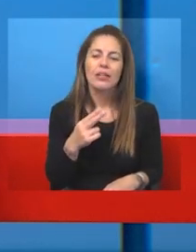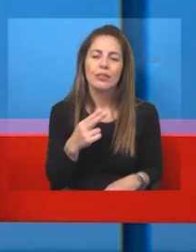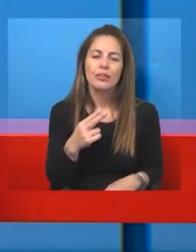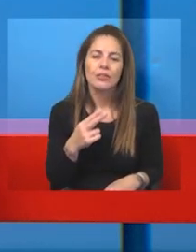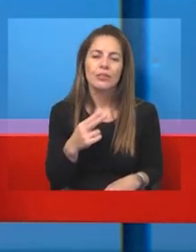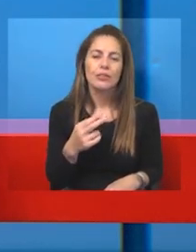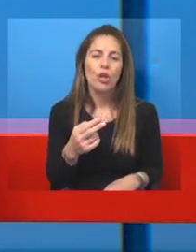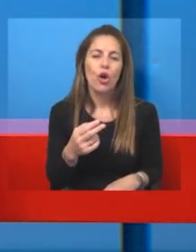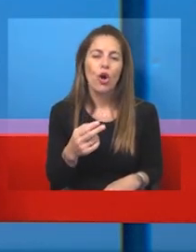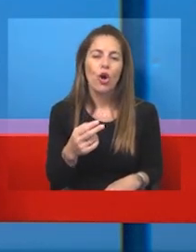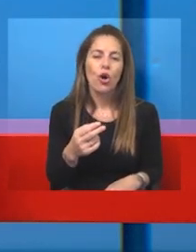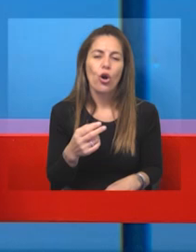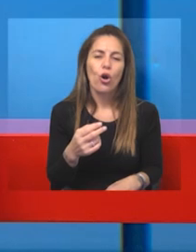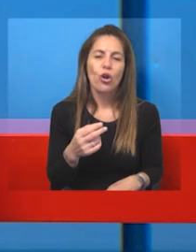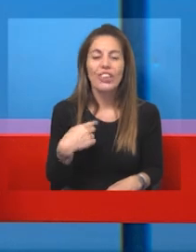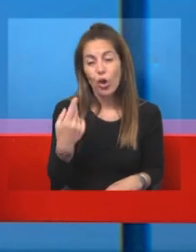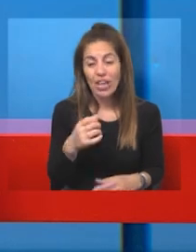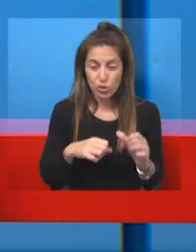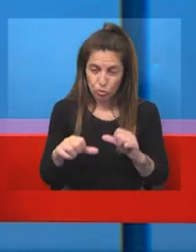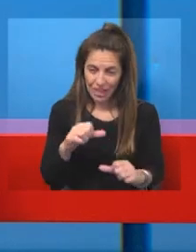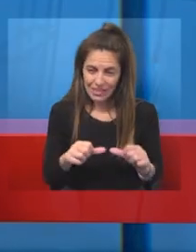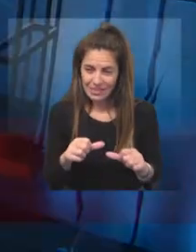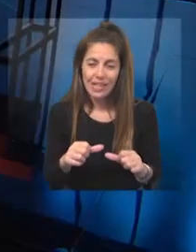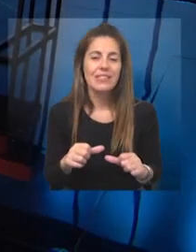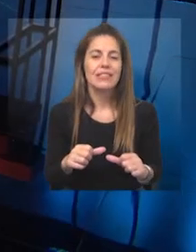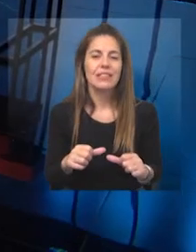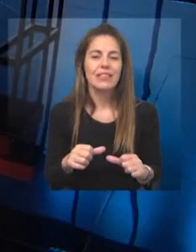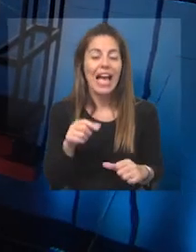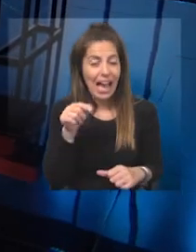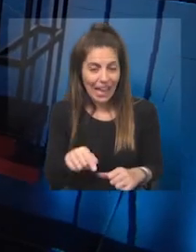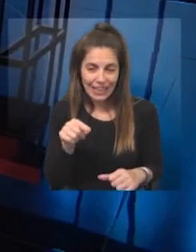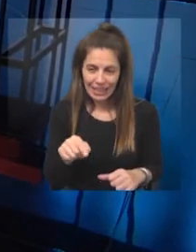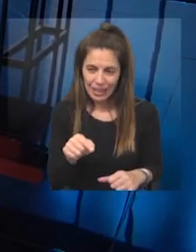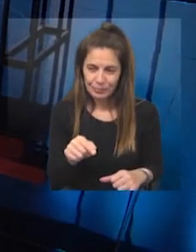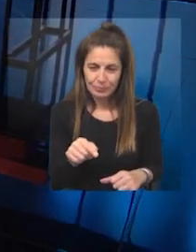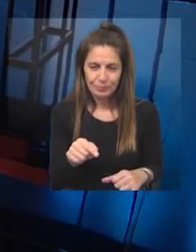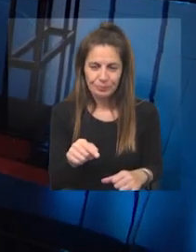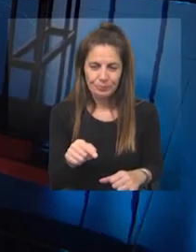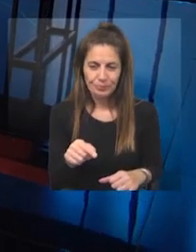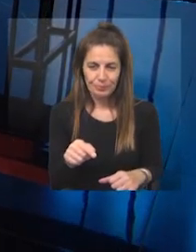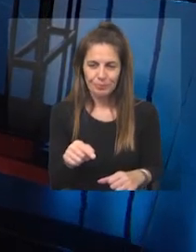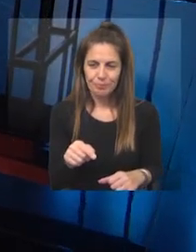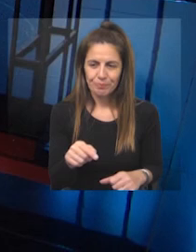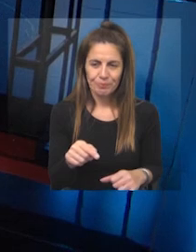con consumo eh de otras sustancias y aquí Bueno eh eh